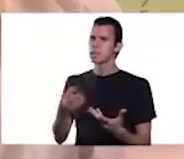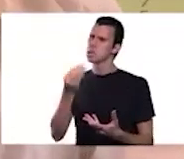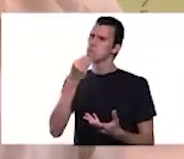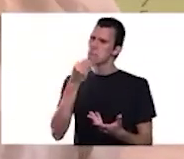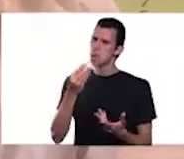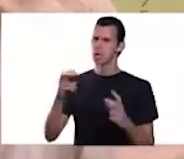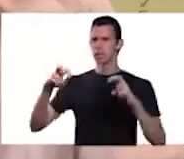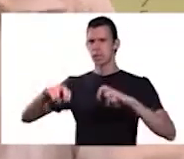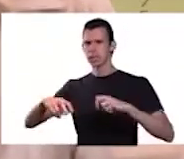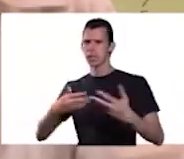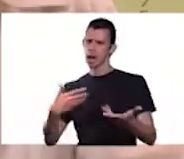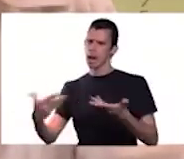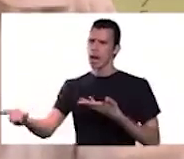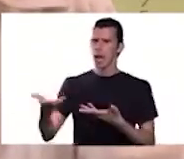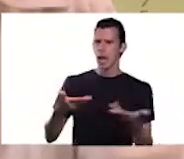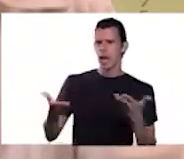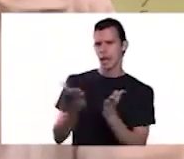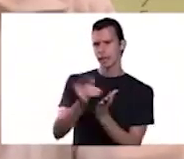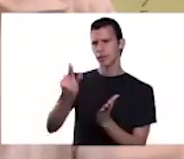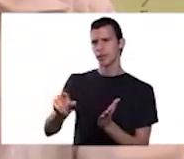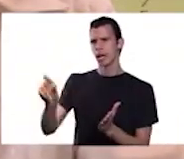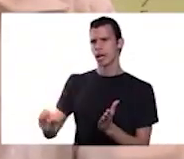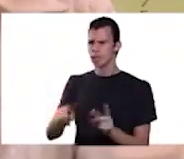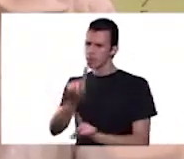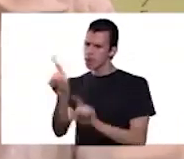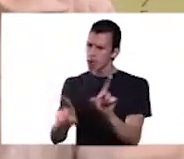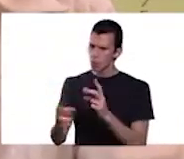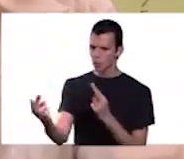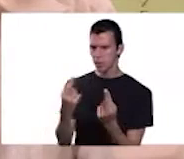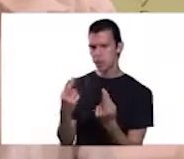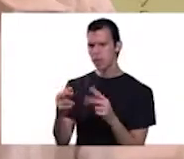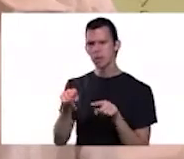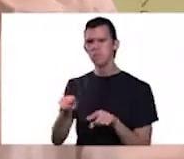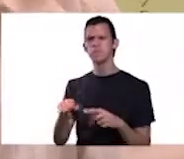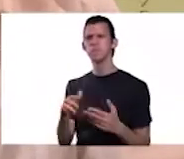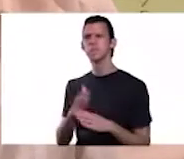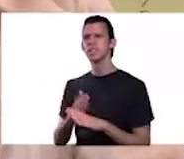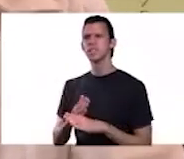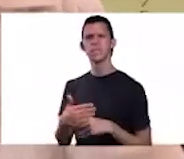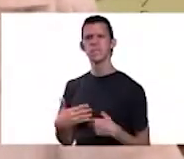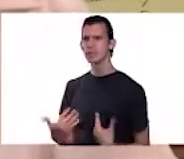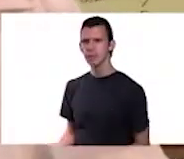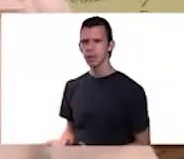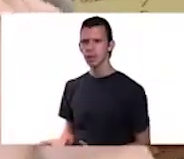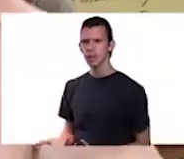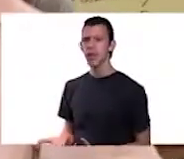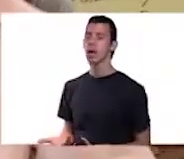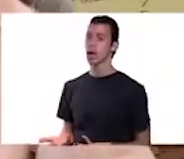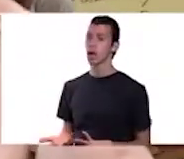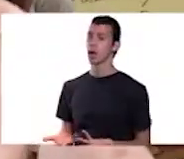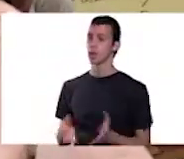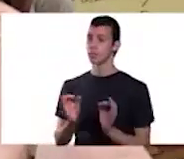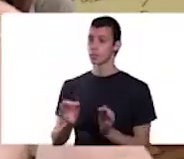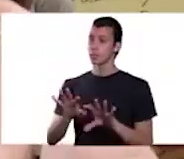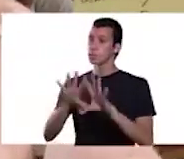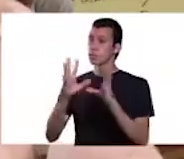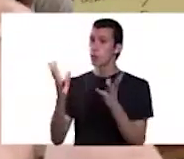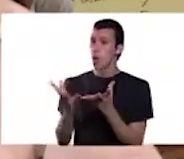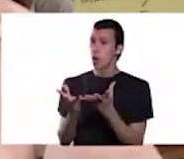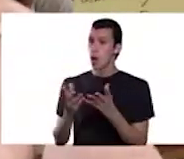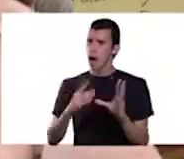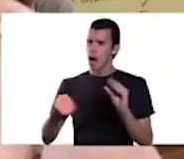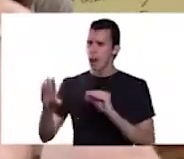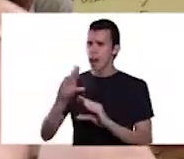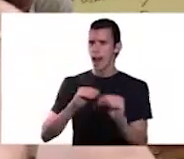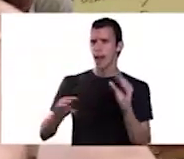nuestros estudiantes, podemos referirnos a qué significa eso, porque además todo esto que estamos